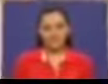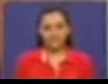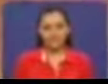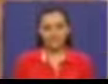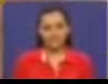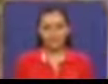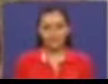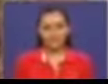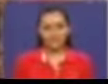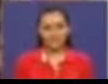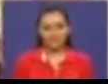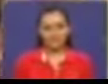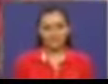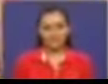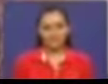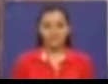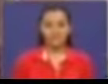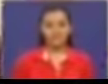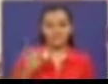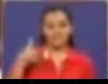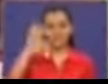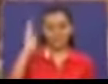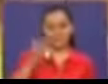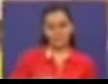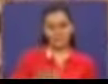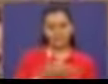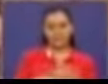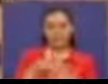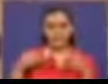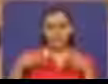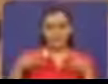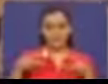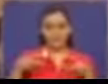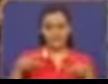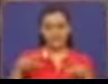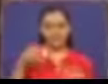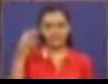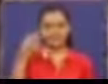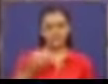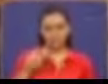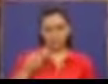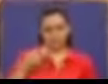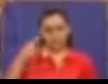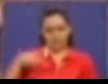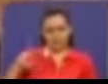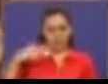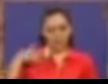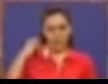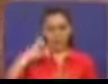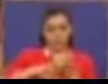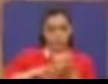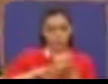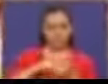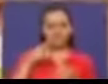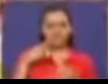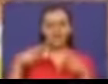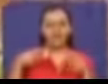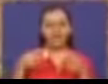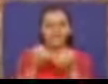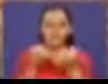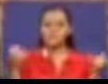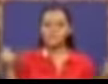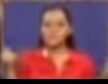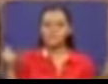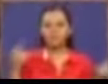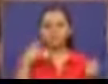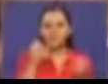Esa cangrejada ya se le pagué, pero en Carondelet me consideran uno cangrejo más raquítico. Creo que venían